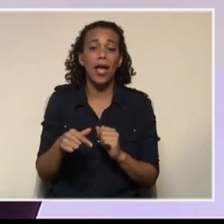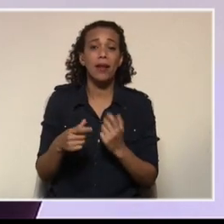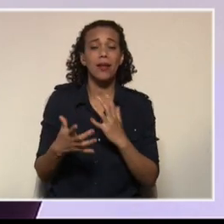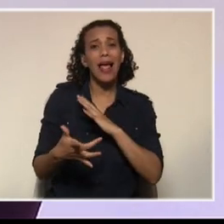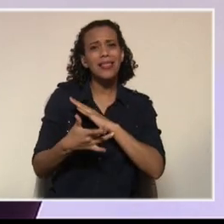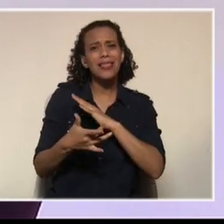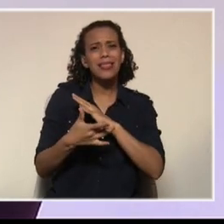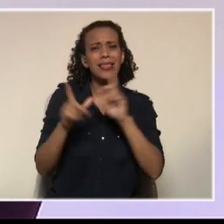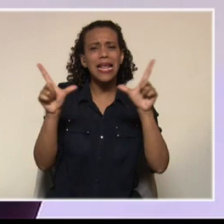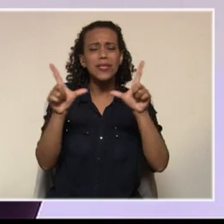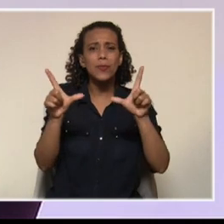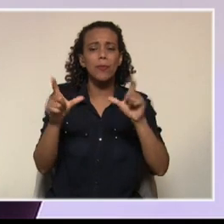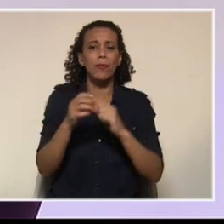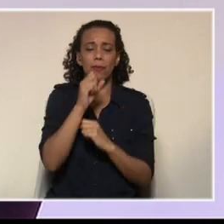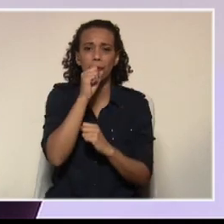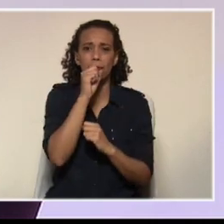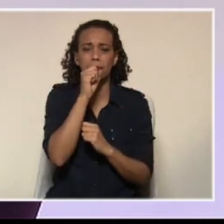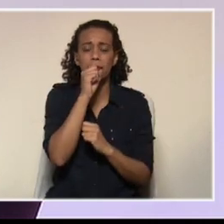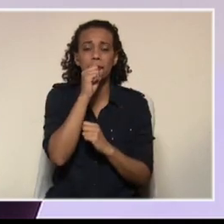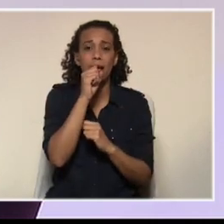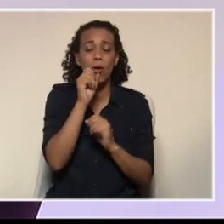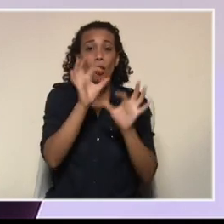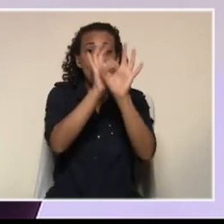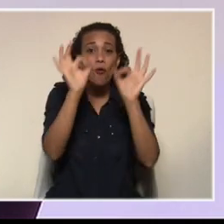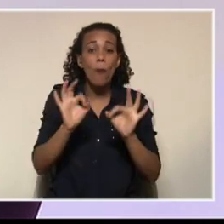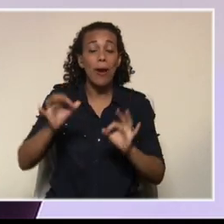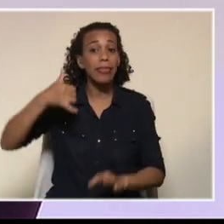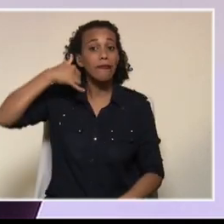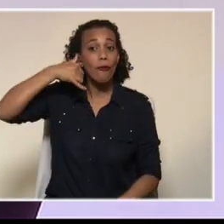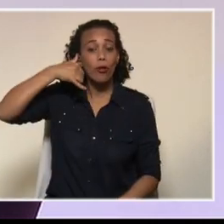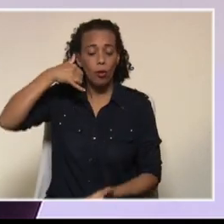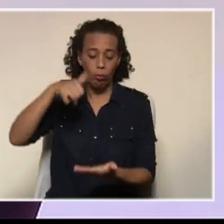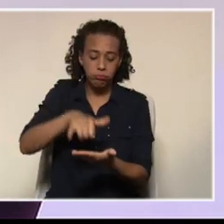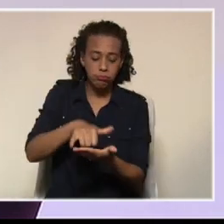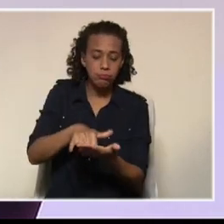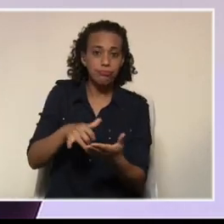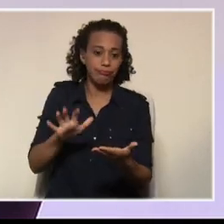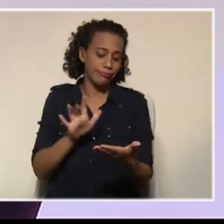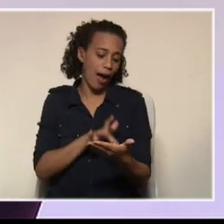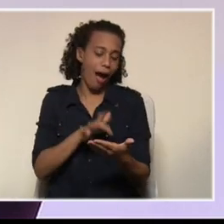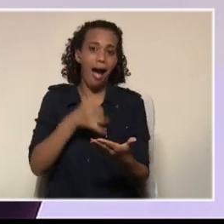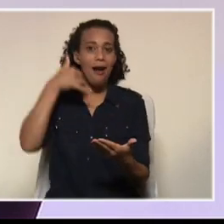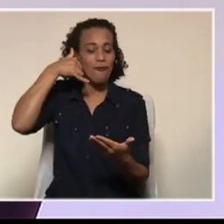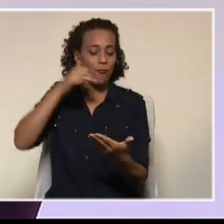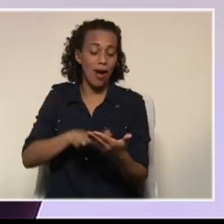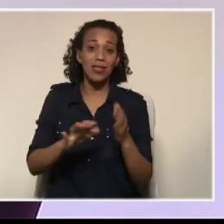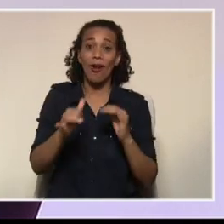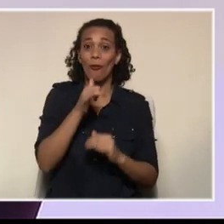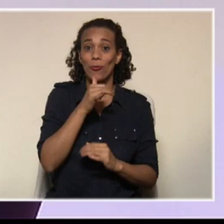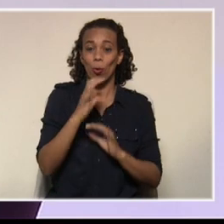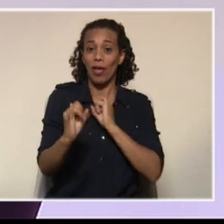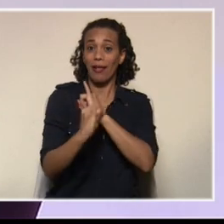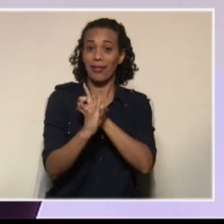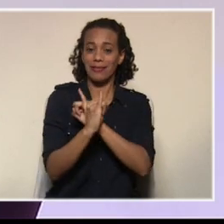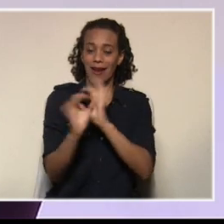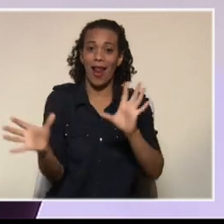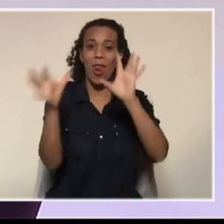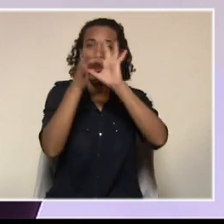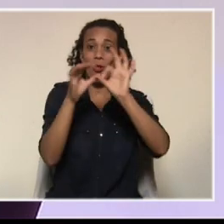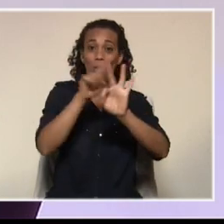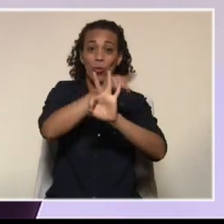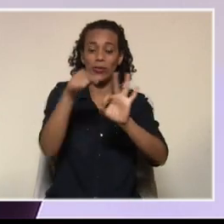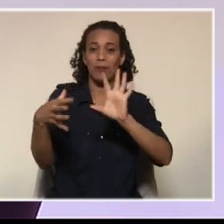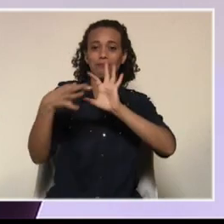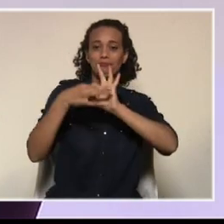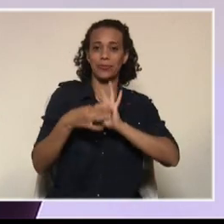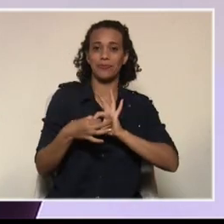telemática, que es la vinculación del dispositivo telefónico con la informática o el internet. Asimismo